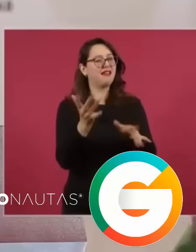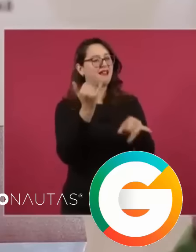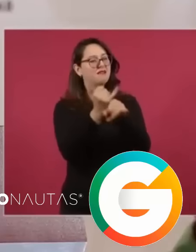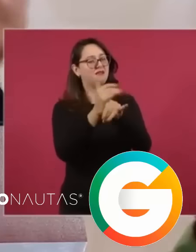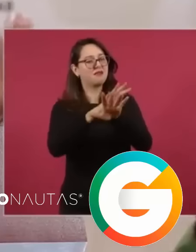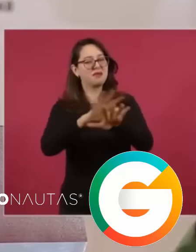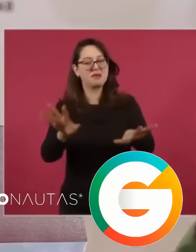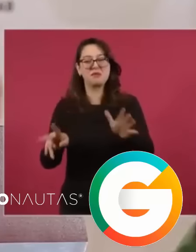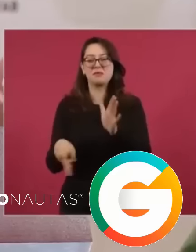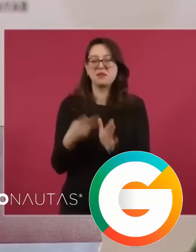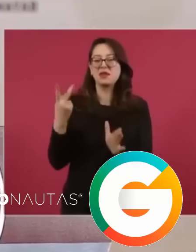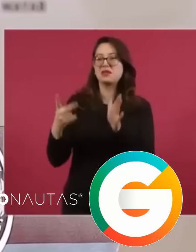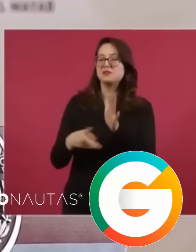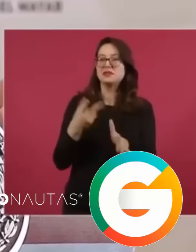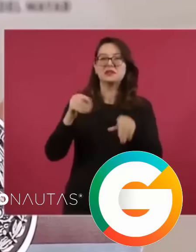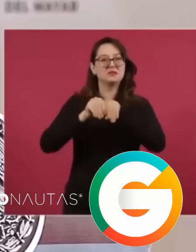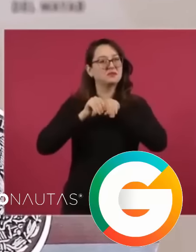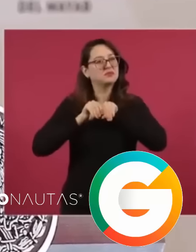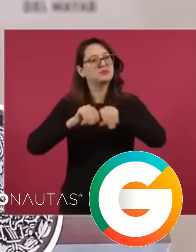Sin embargo, eso